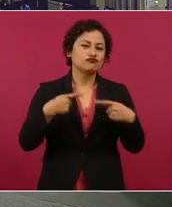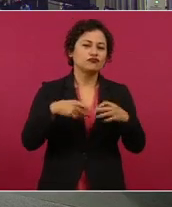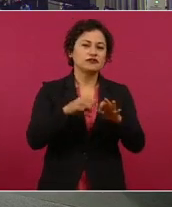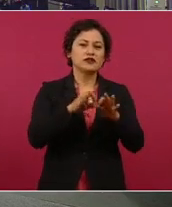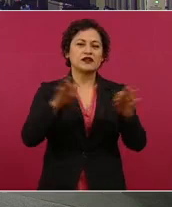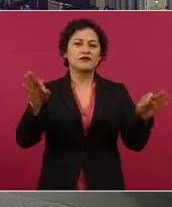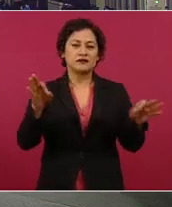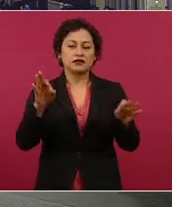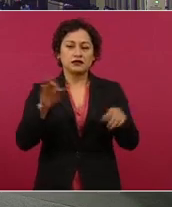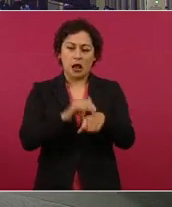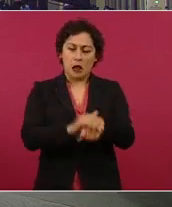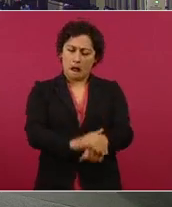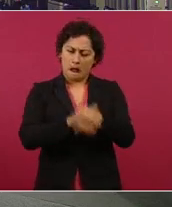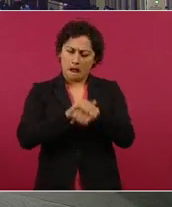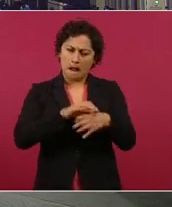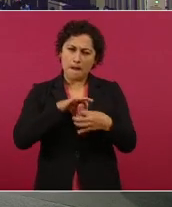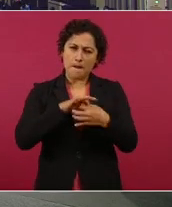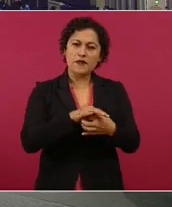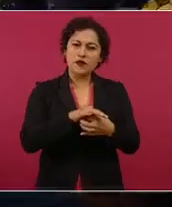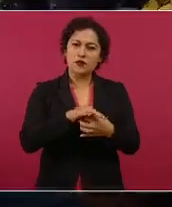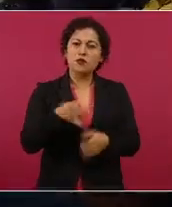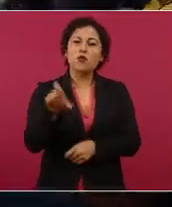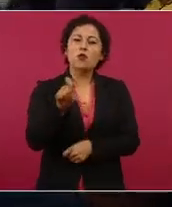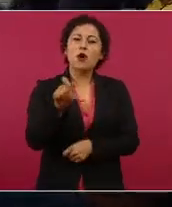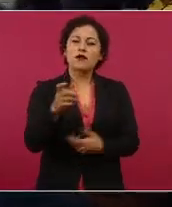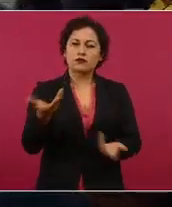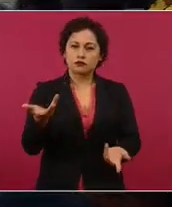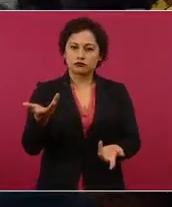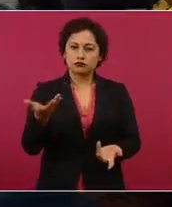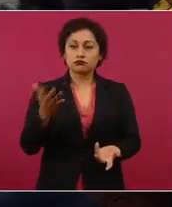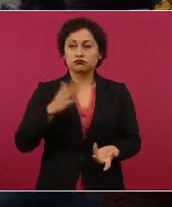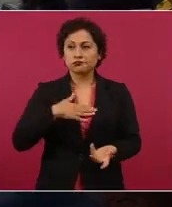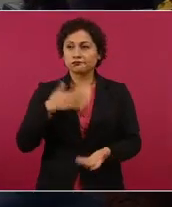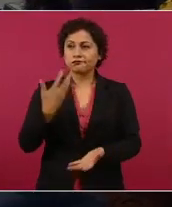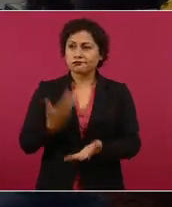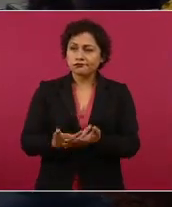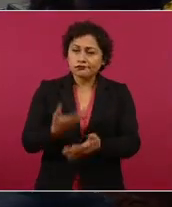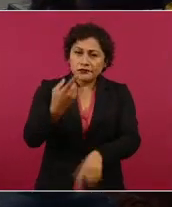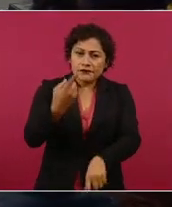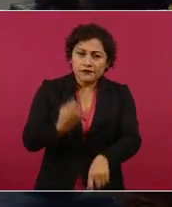En los hospitales, en la cárcel.